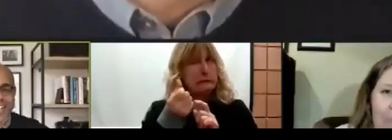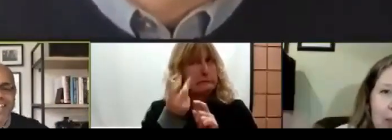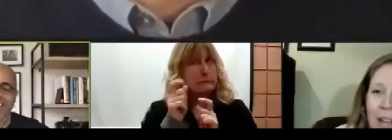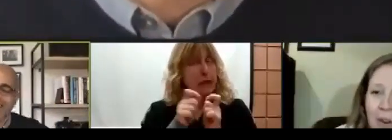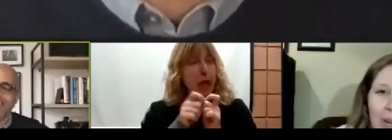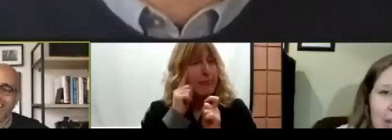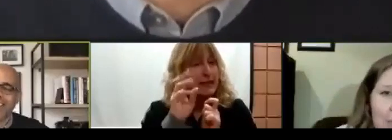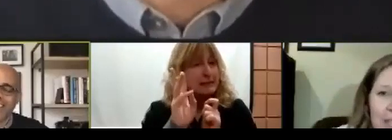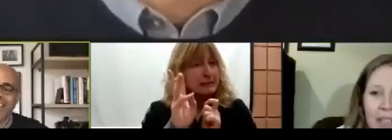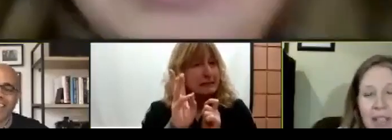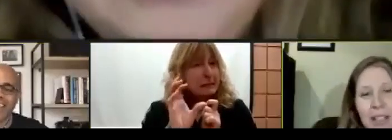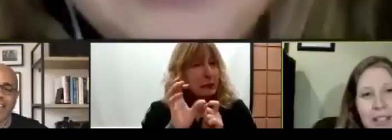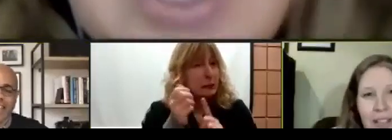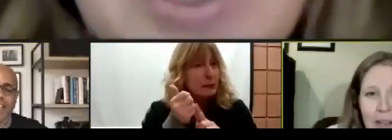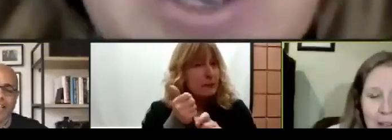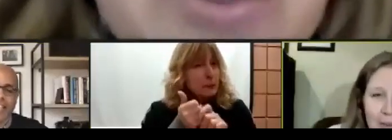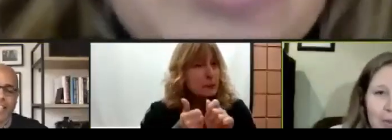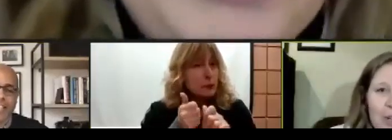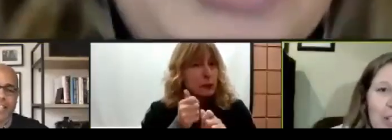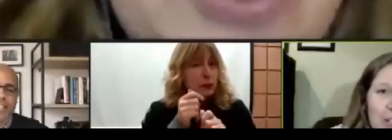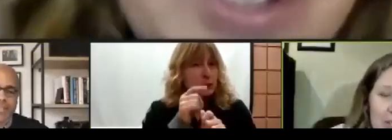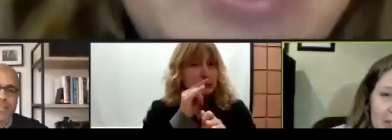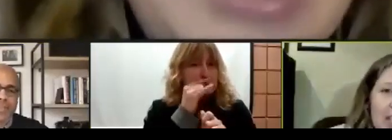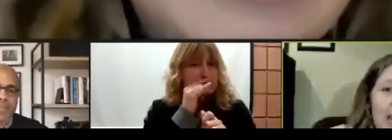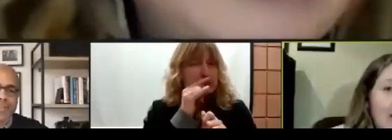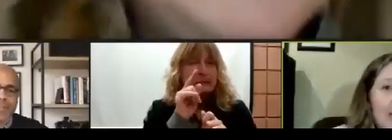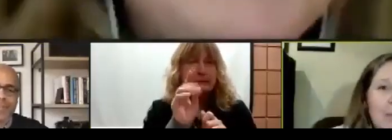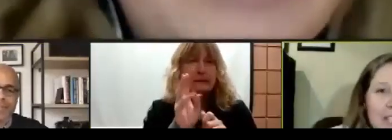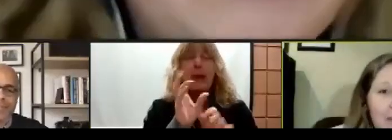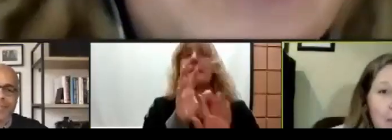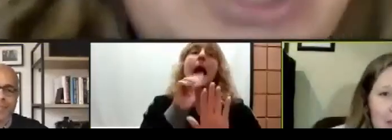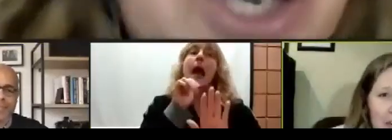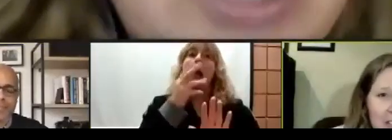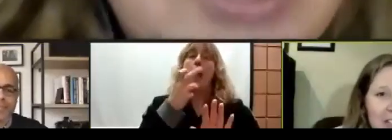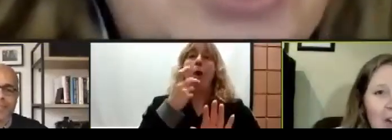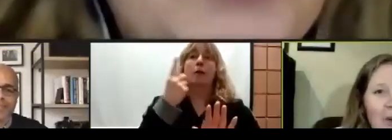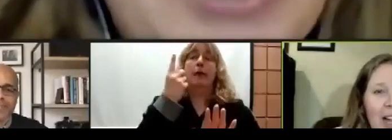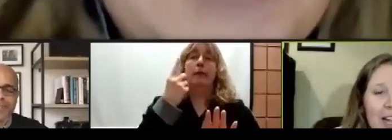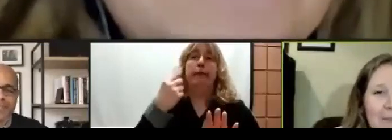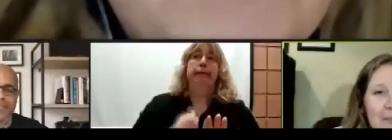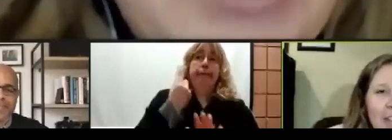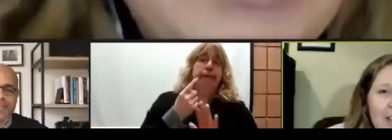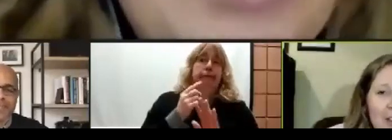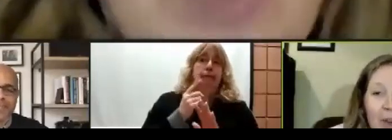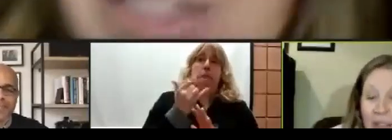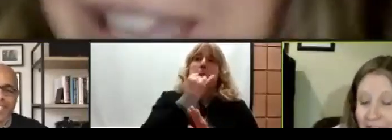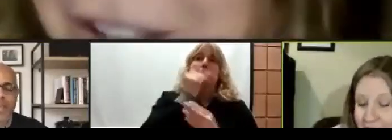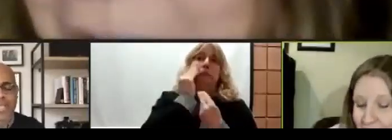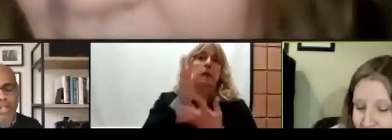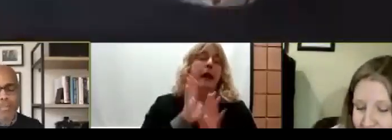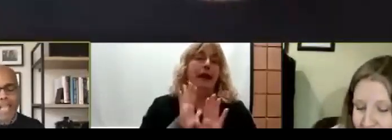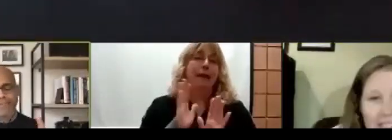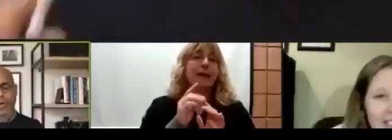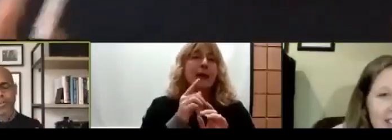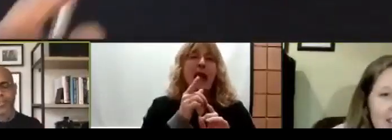que sea la cantidad pero es la misma cantidad que se cortó el año pasado y bueno yo tengo tres